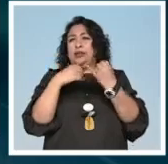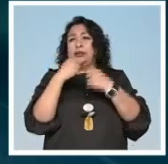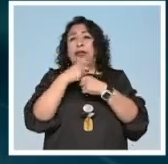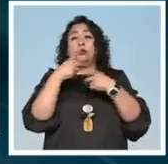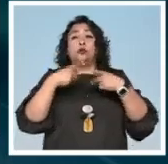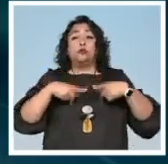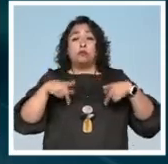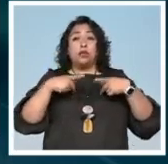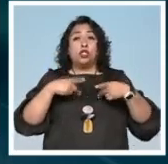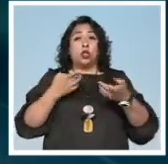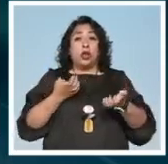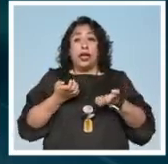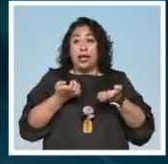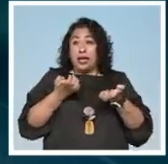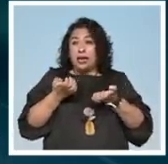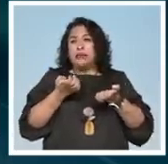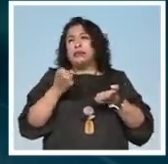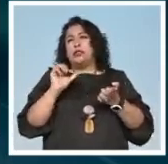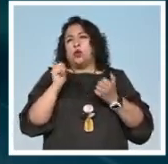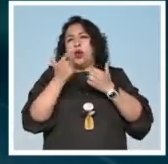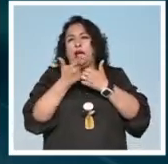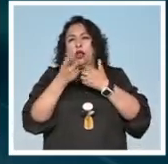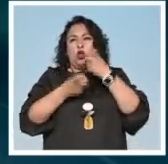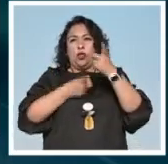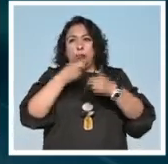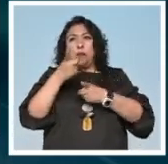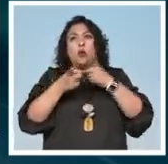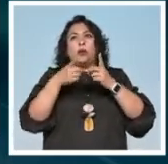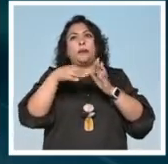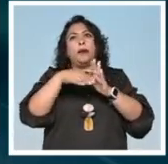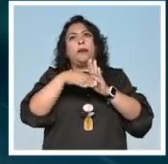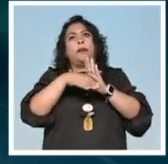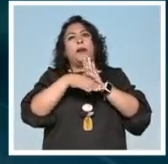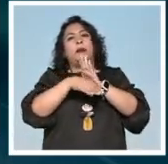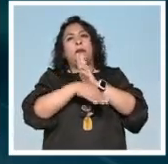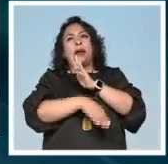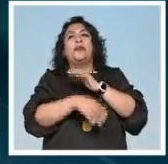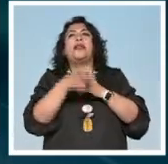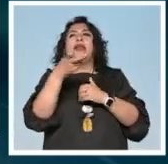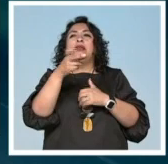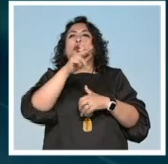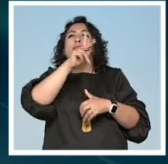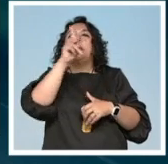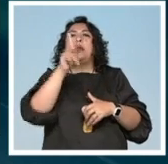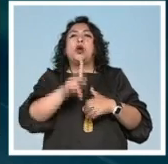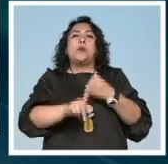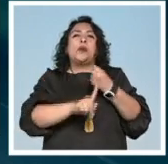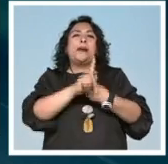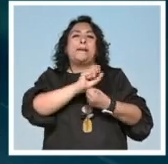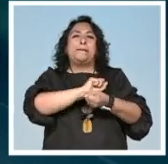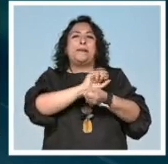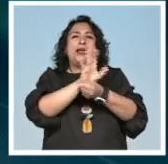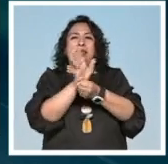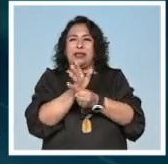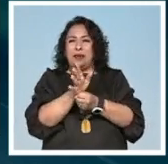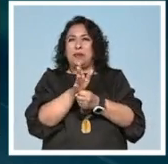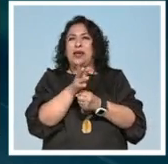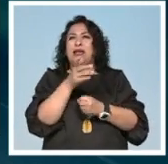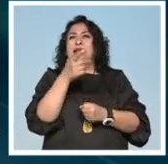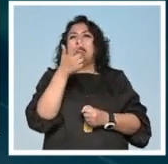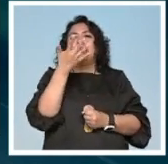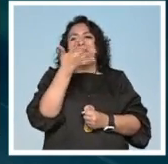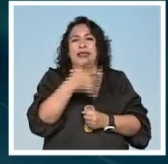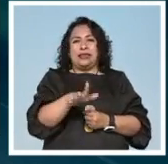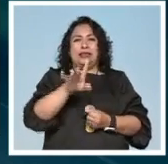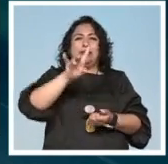de personas que se ejercita o practica algún deporte ha ido a la baja y esto se agudizó durante la pandemia. Casi 7 de cada